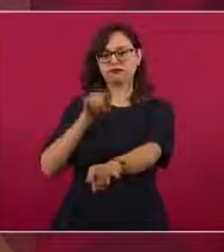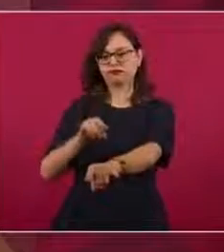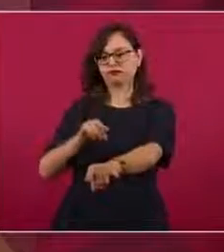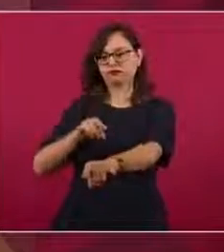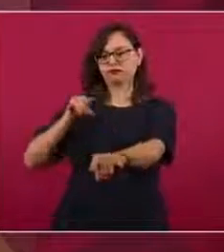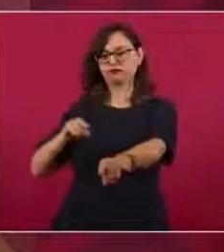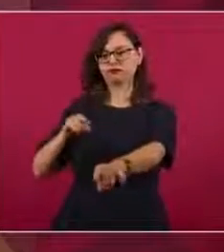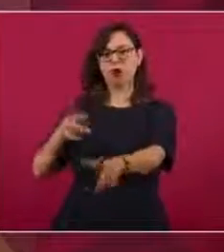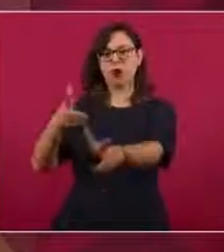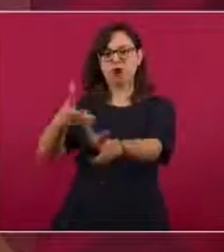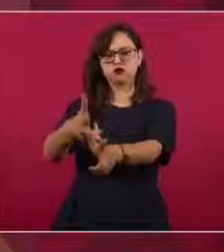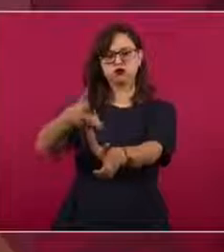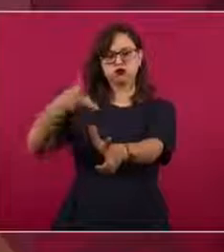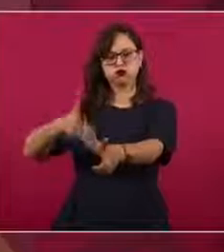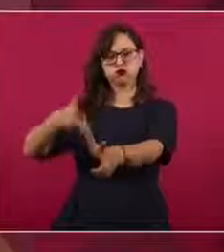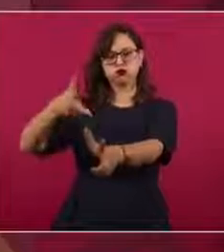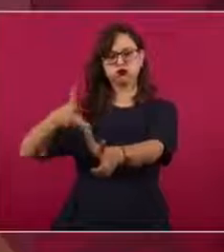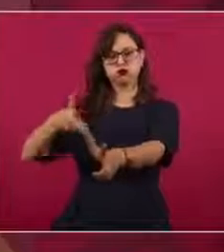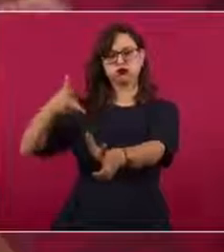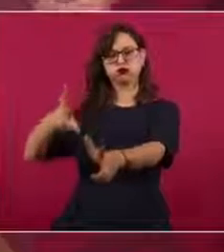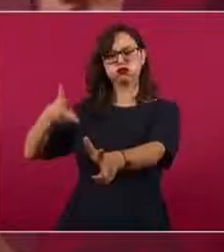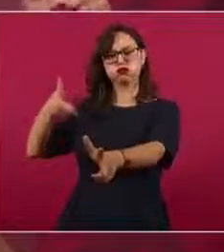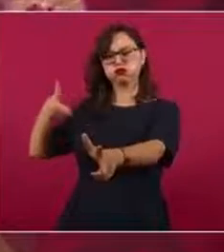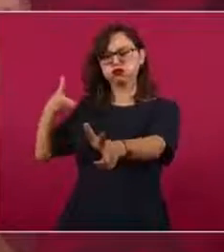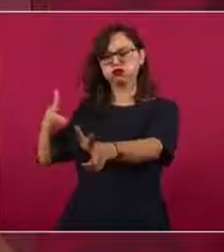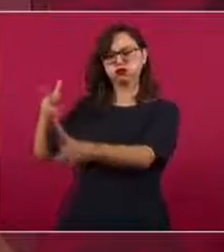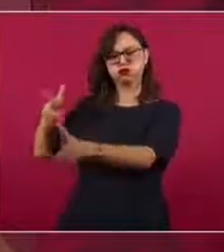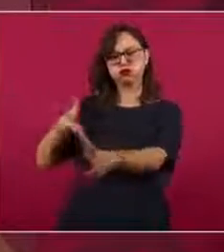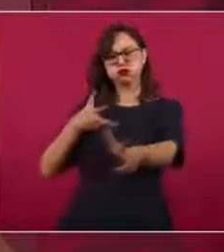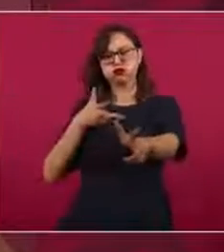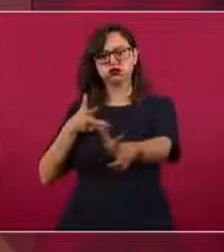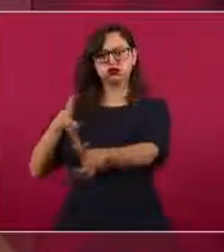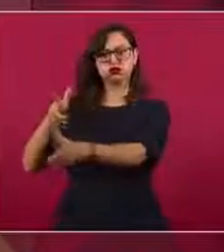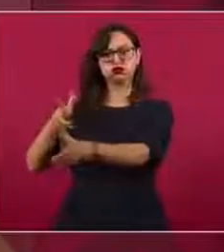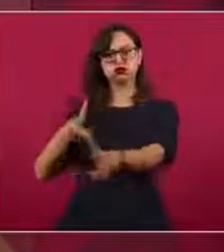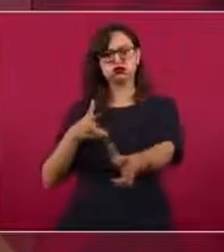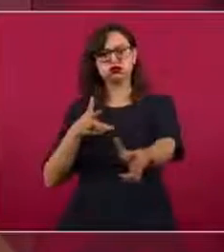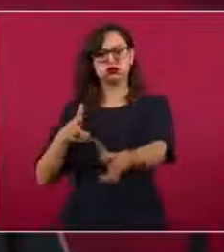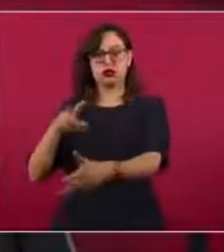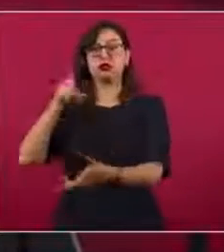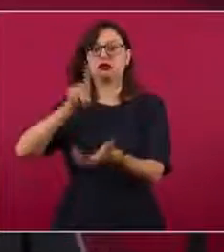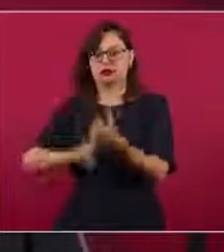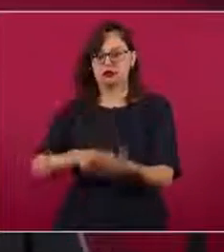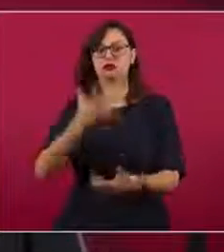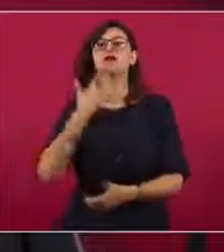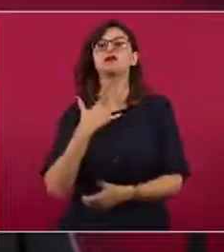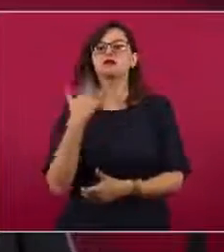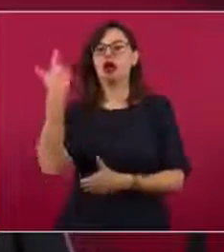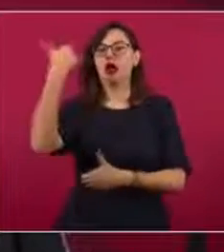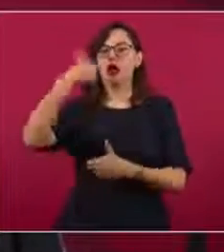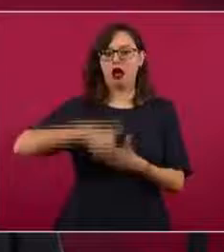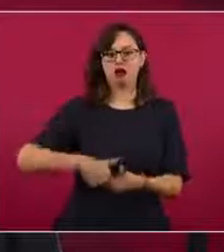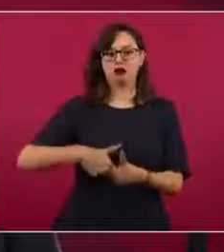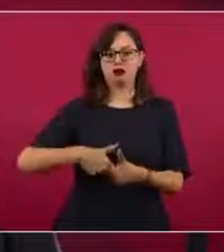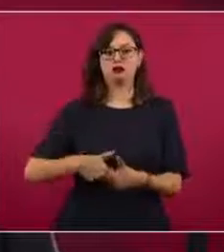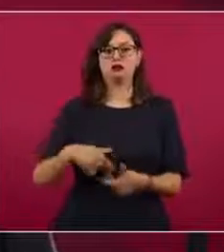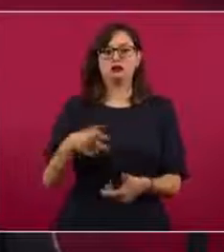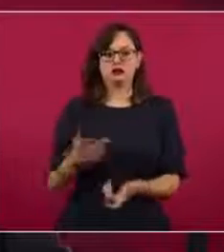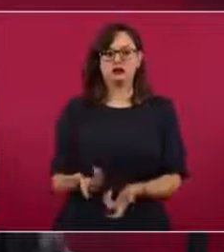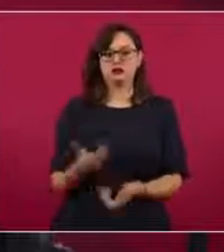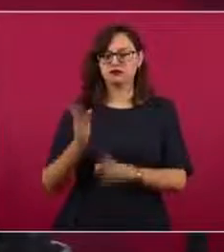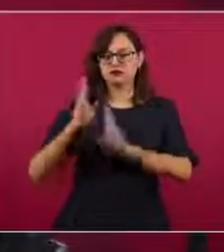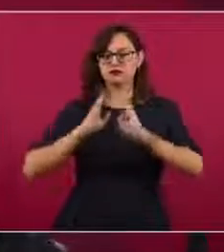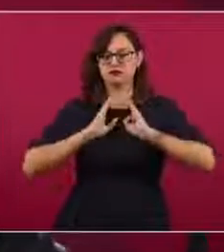filas de pipas cargadas que van a Tuxpan o a